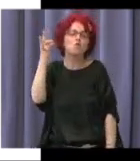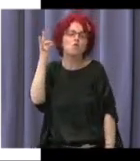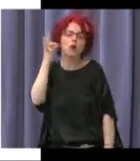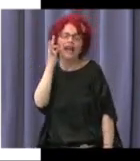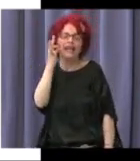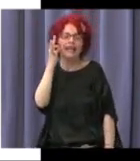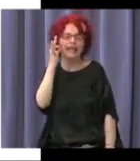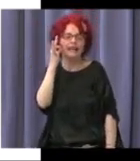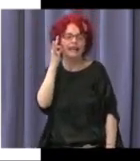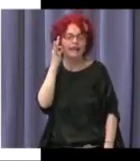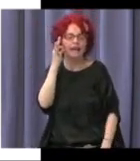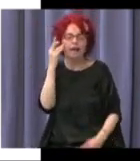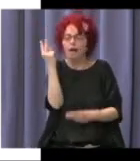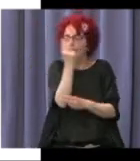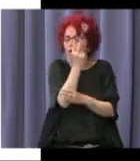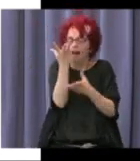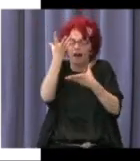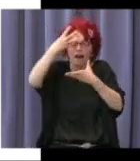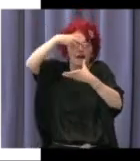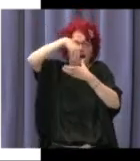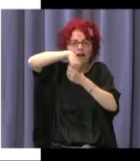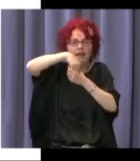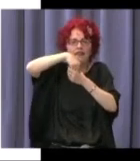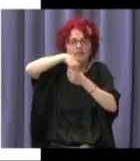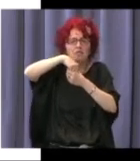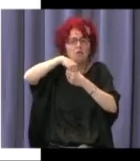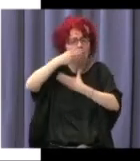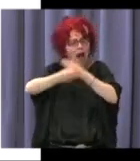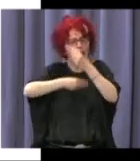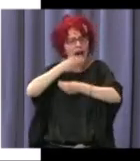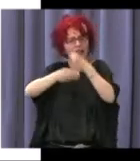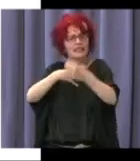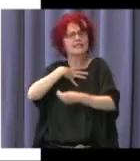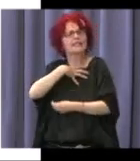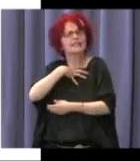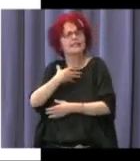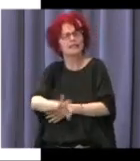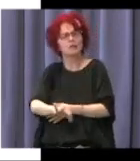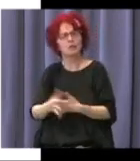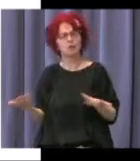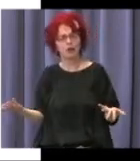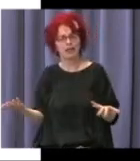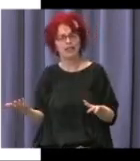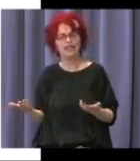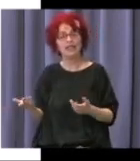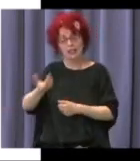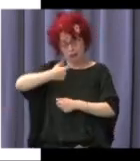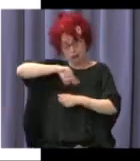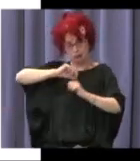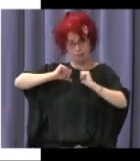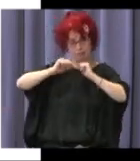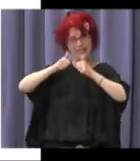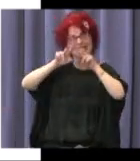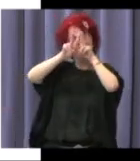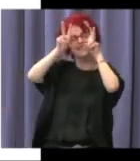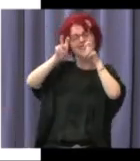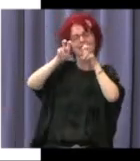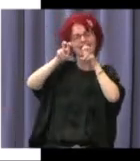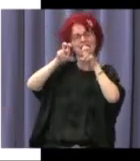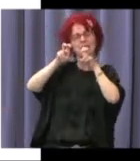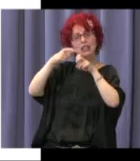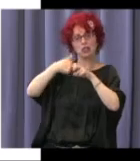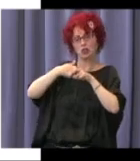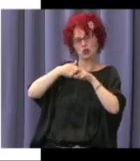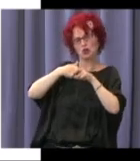Es decir, que se puede usar alegremente. Bueno, aquí ya entraríamos en materia. Ya en esto no me puedo